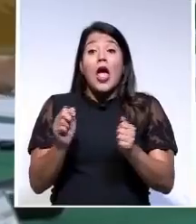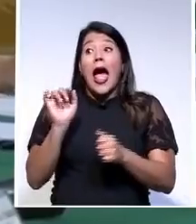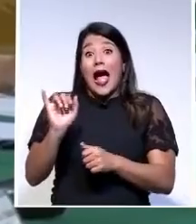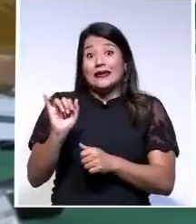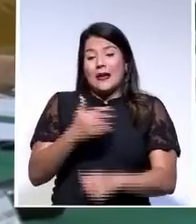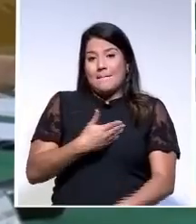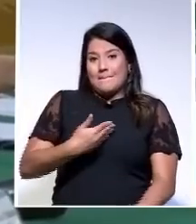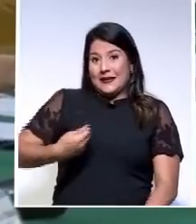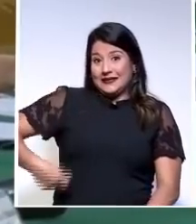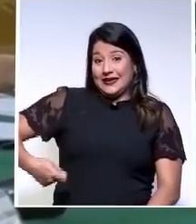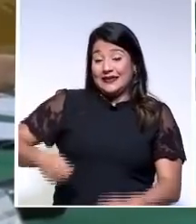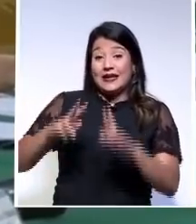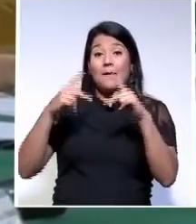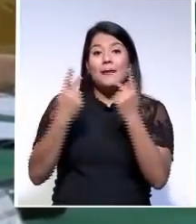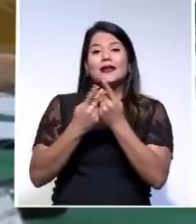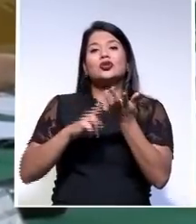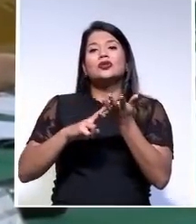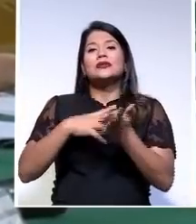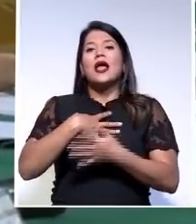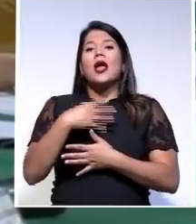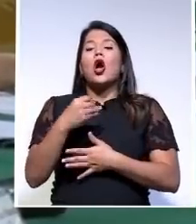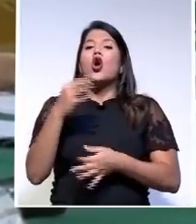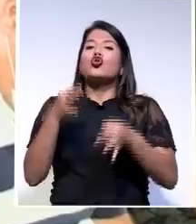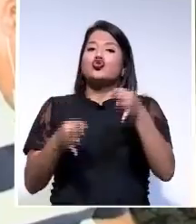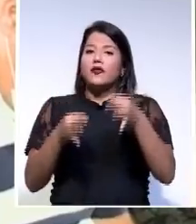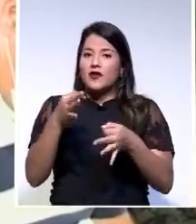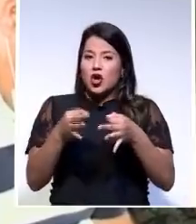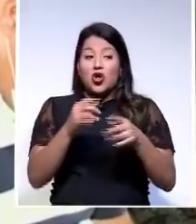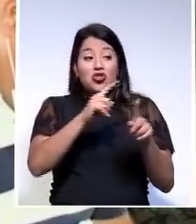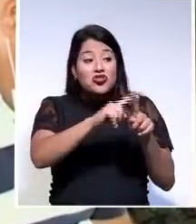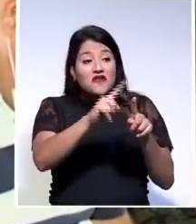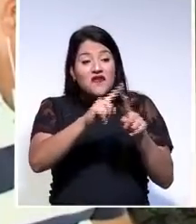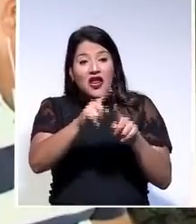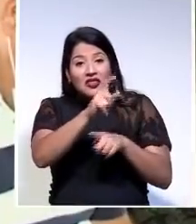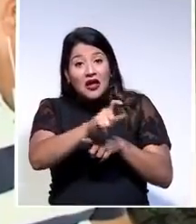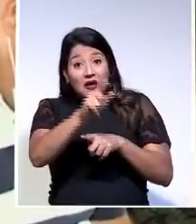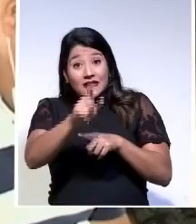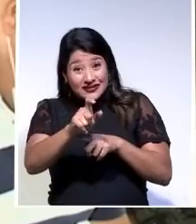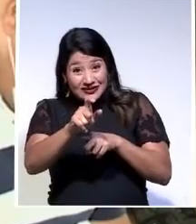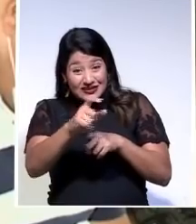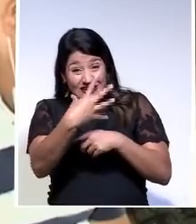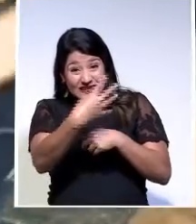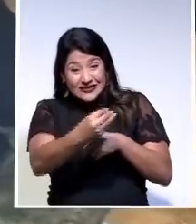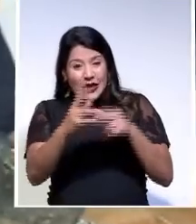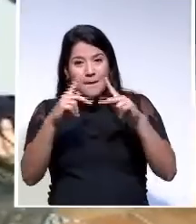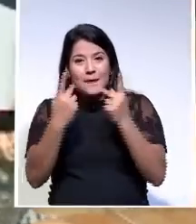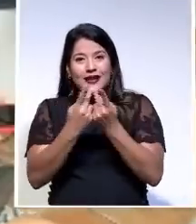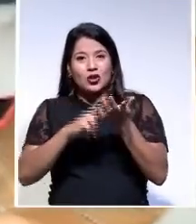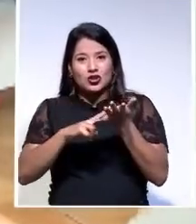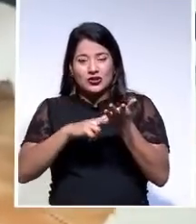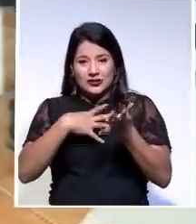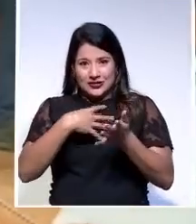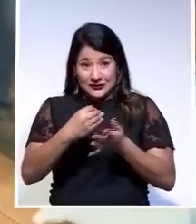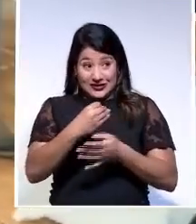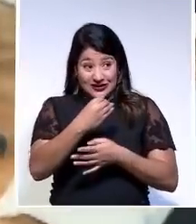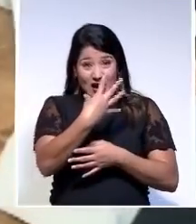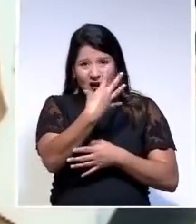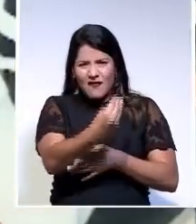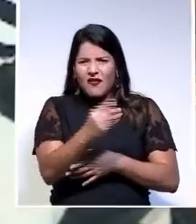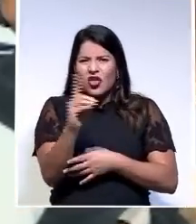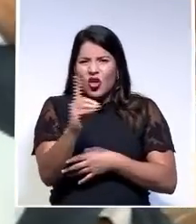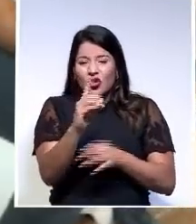Liberación Nacional justificó la salida de varios miembros de esta agrupación política a Costa Rica Justa, hoy partido que guiará Rolando